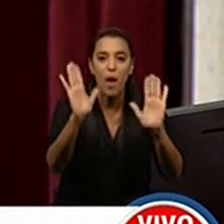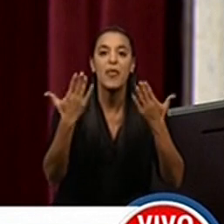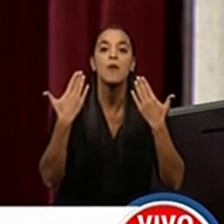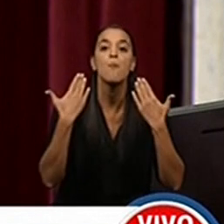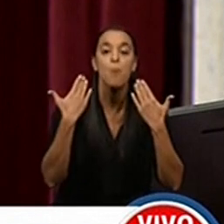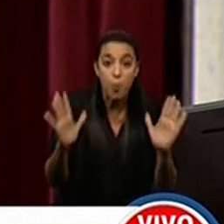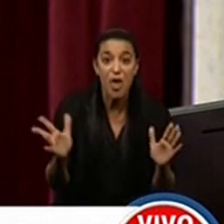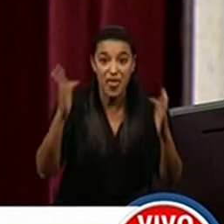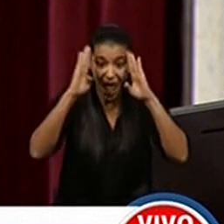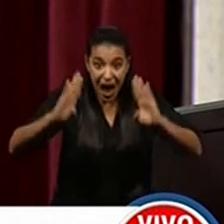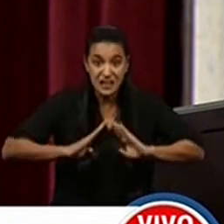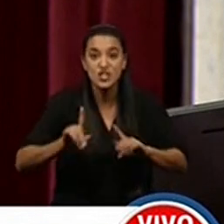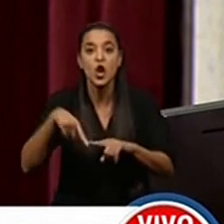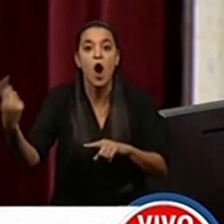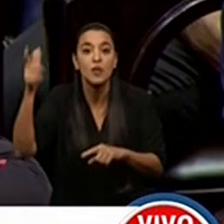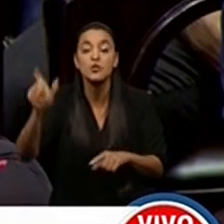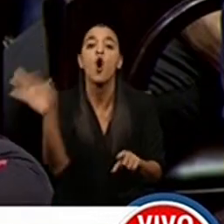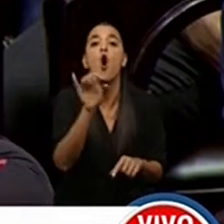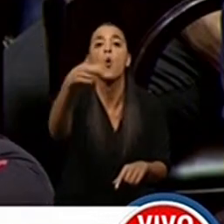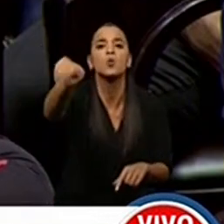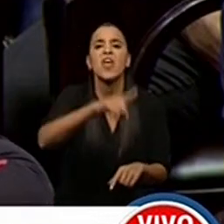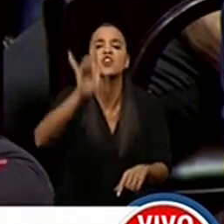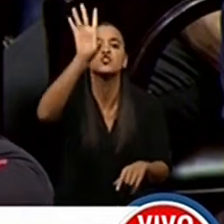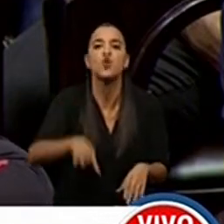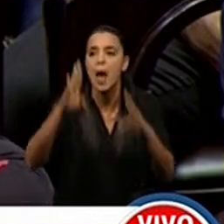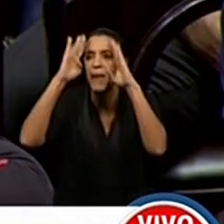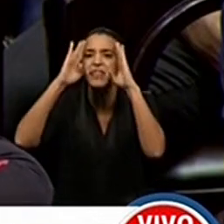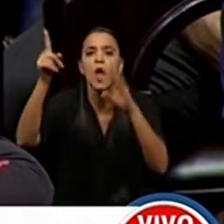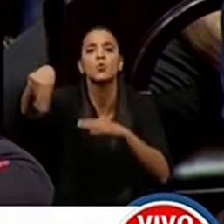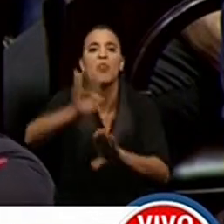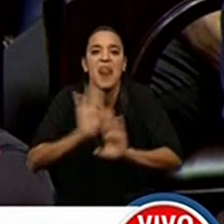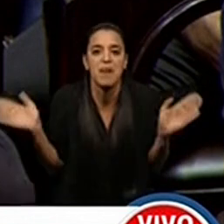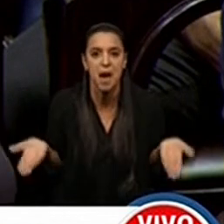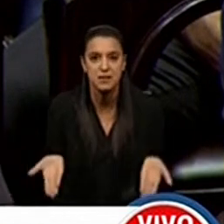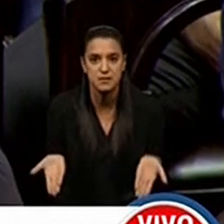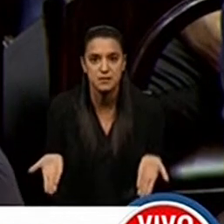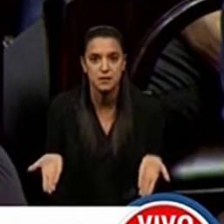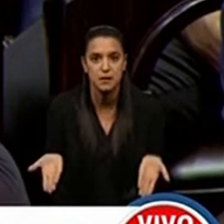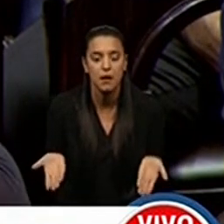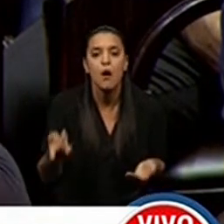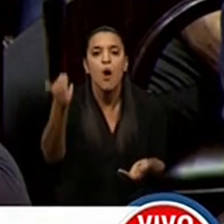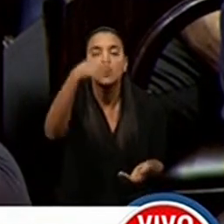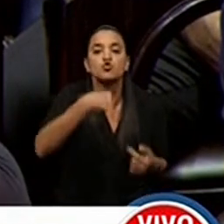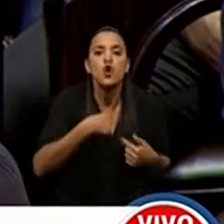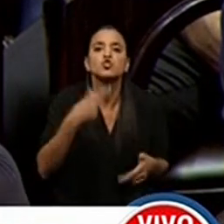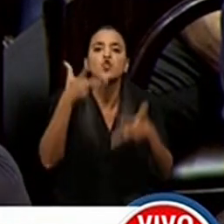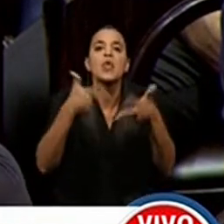¿Pueden escuchar al otro? ¿O ustedes todos solo tienen estándar para que los escuchen a ustedes?